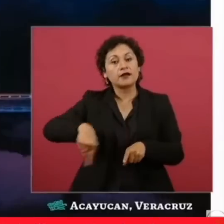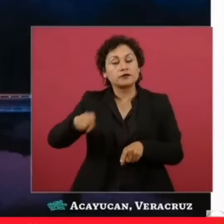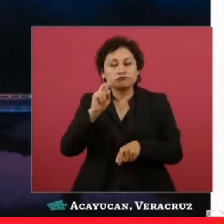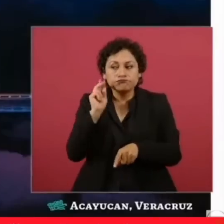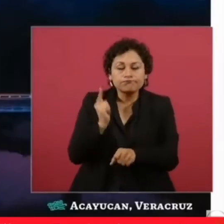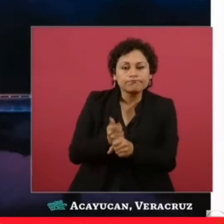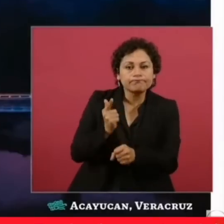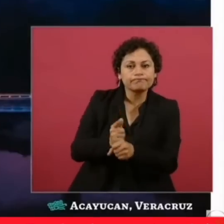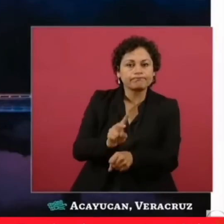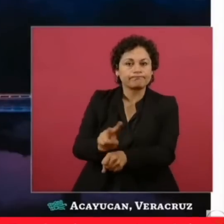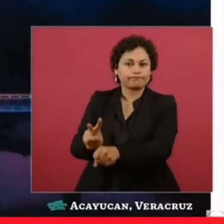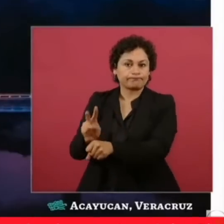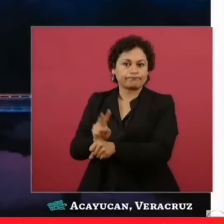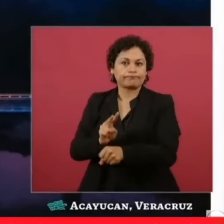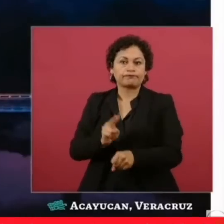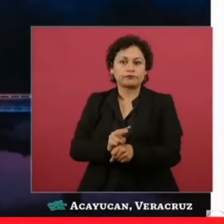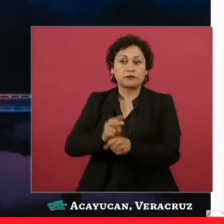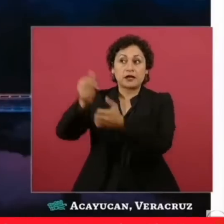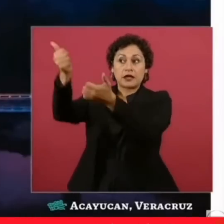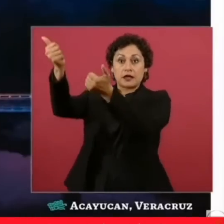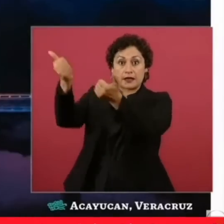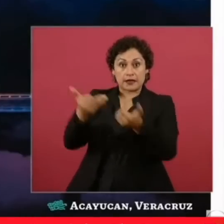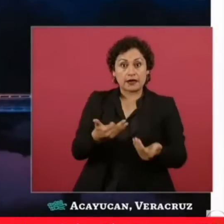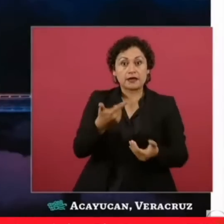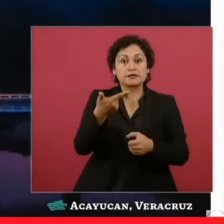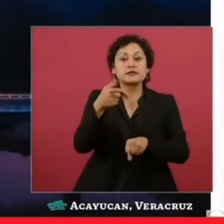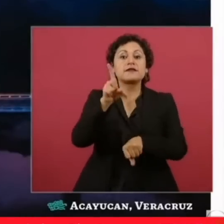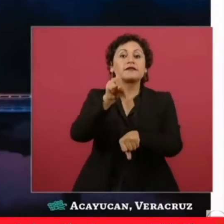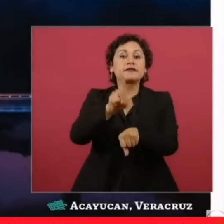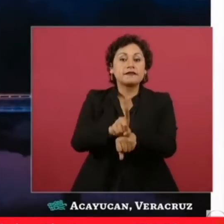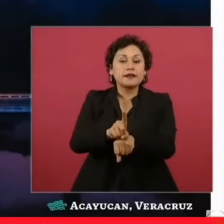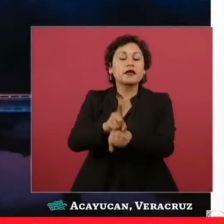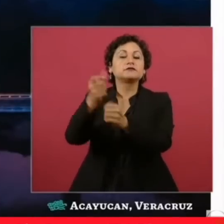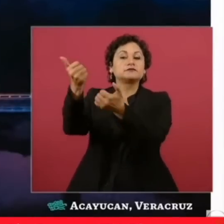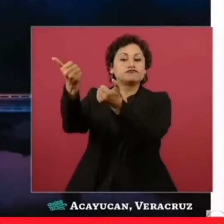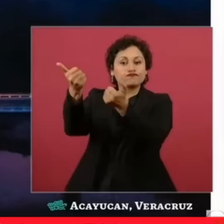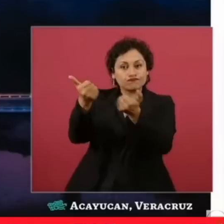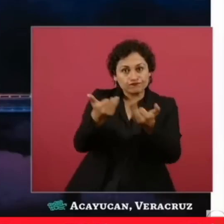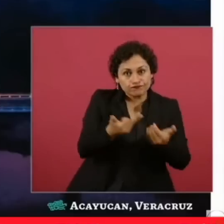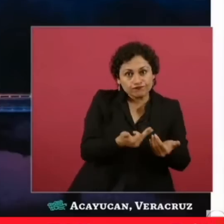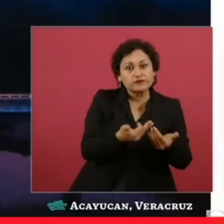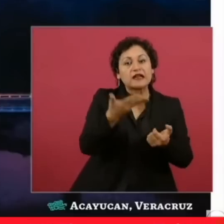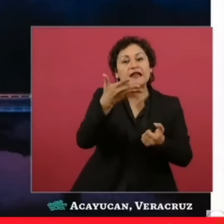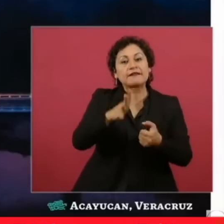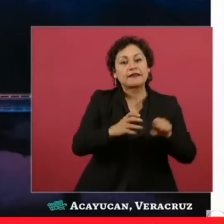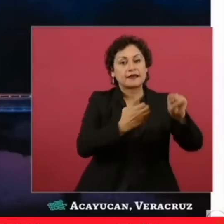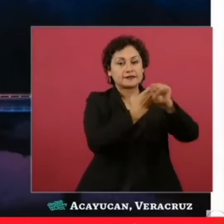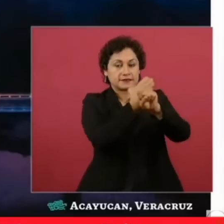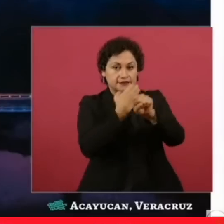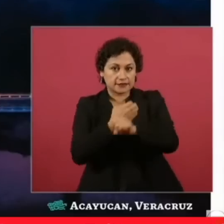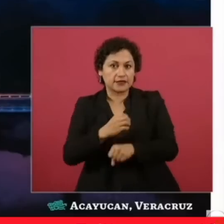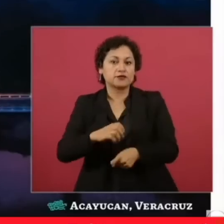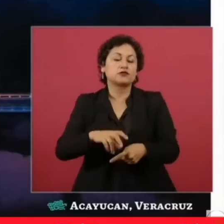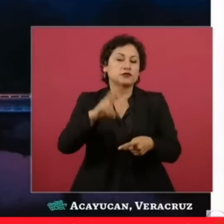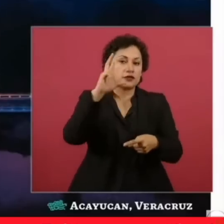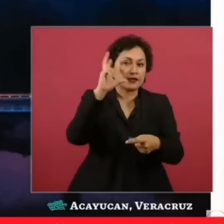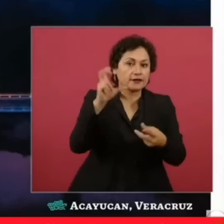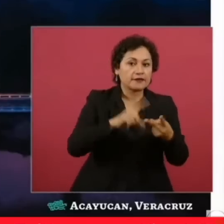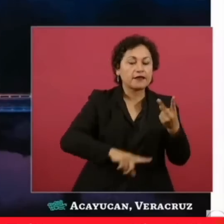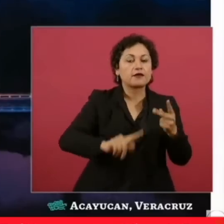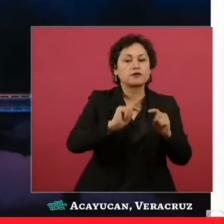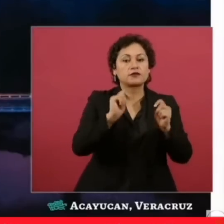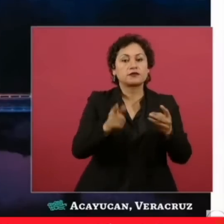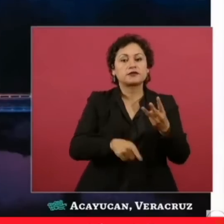tren implicó 7 días de viaje a lo largo de casi 2.000 kilómetros, pasando por 10 estados: Hidalgo, Tlaxcala,